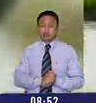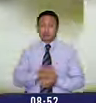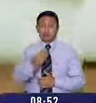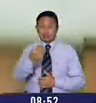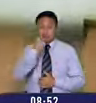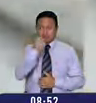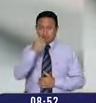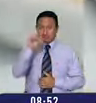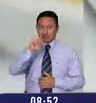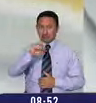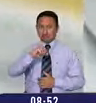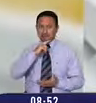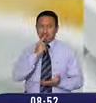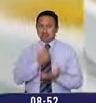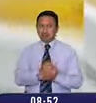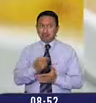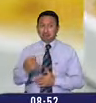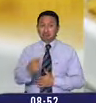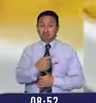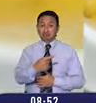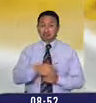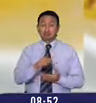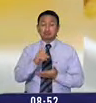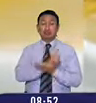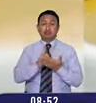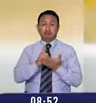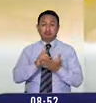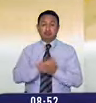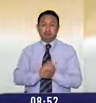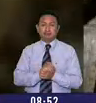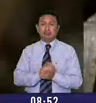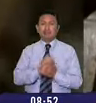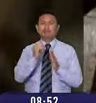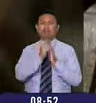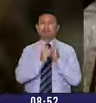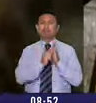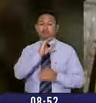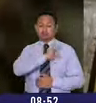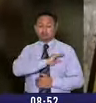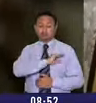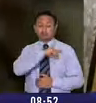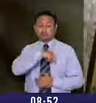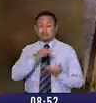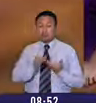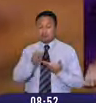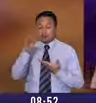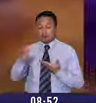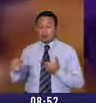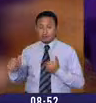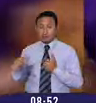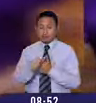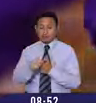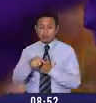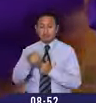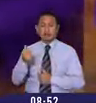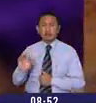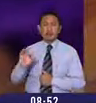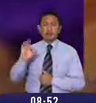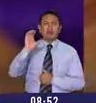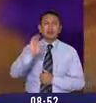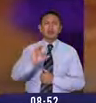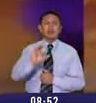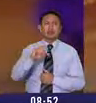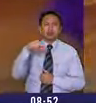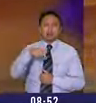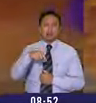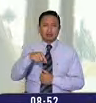estará presente durante la denominada Semana Mayor. La agenda municipal incluye a las parroquias rurales. La inversión efectuada por el Cabildo para